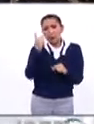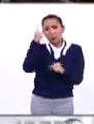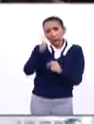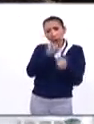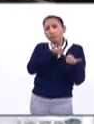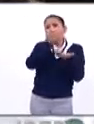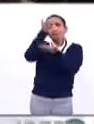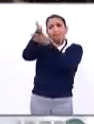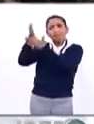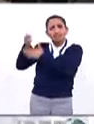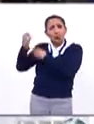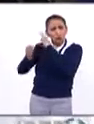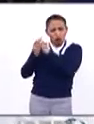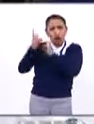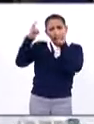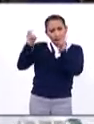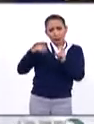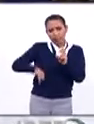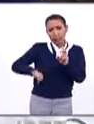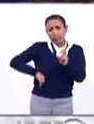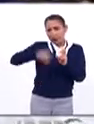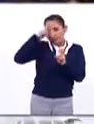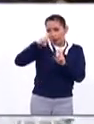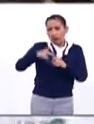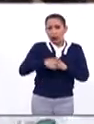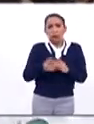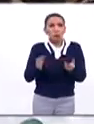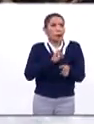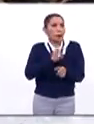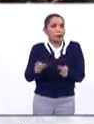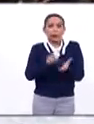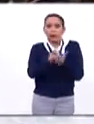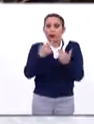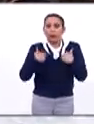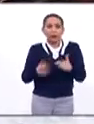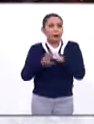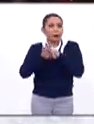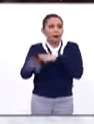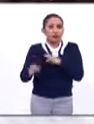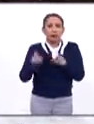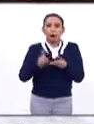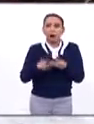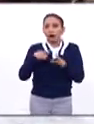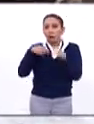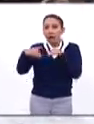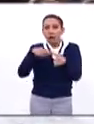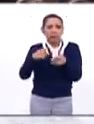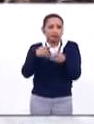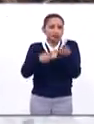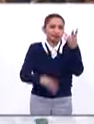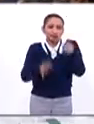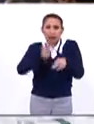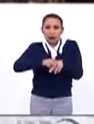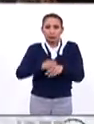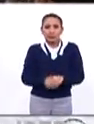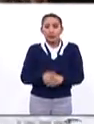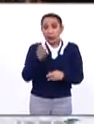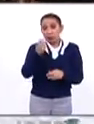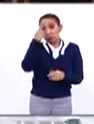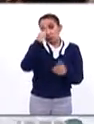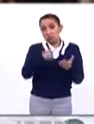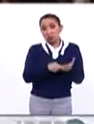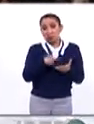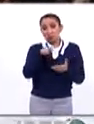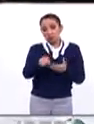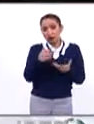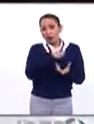llevar al mundo los temas que nos interesan, ¿no? Que pueden ser derechos humanos, migración, comercio, entre otros, ¿no? Eso me parece